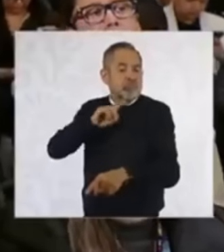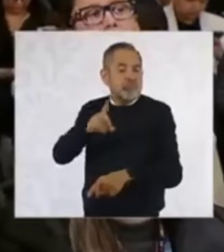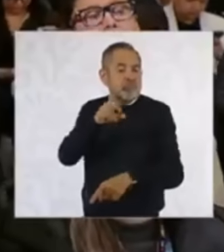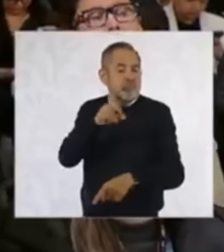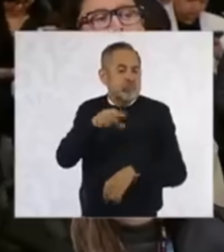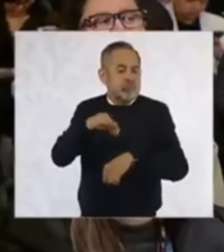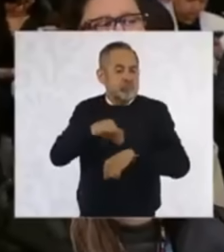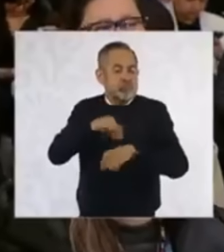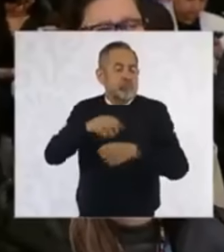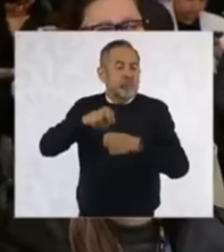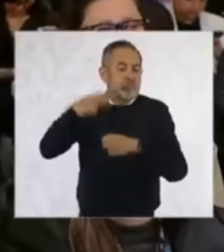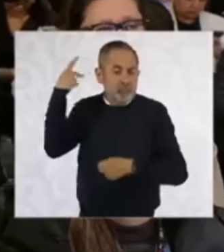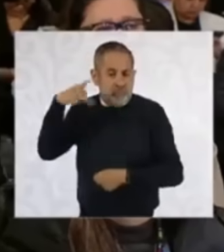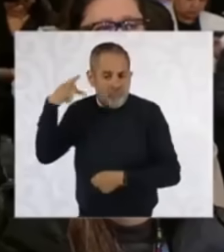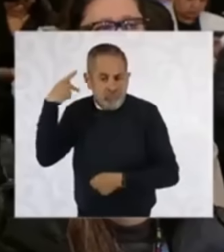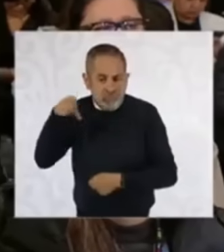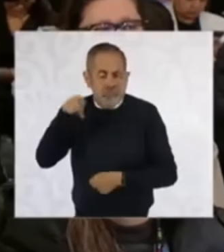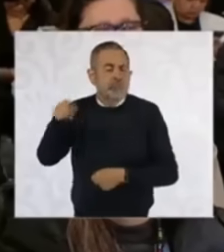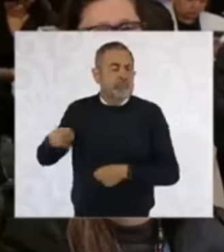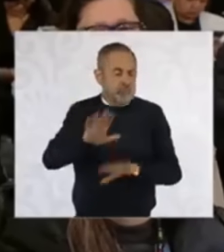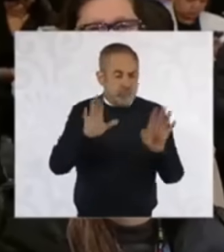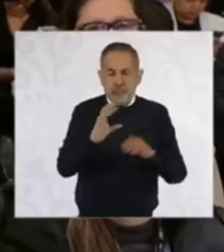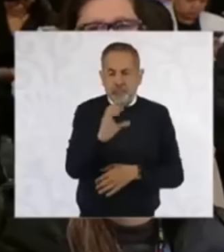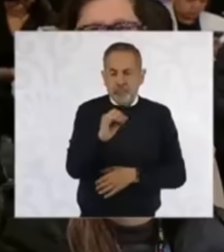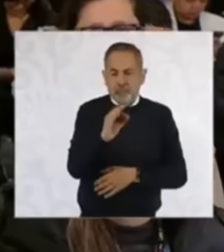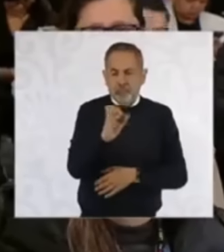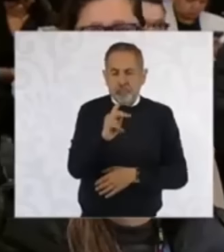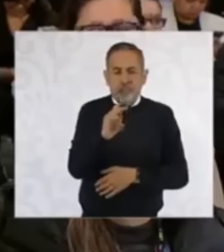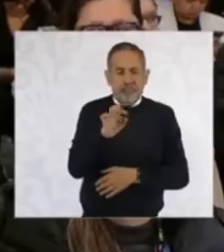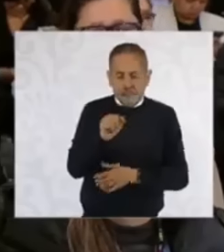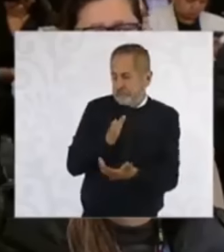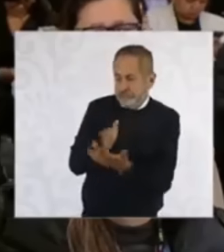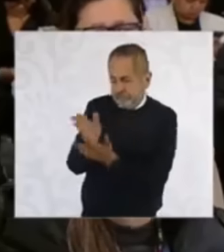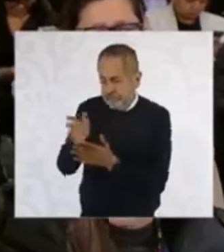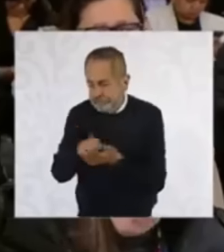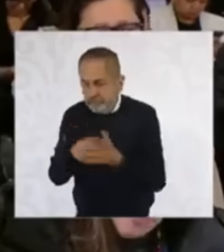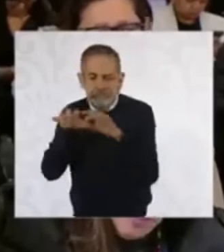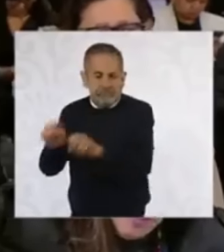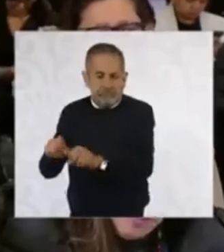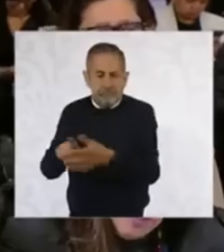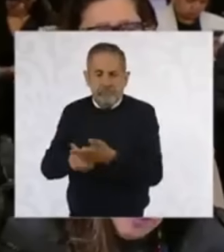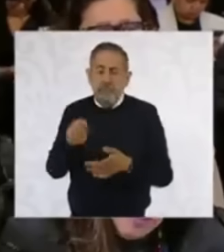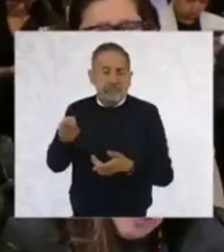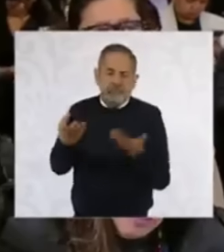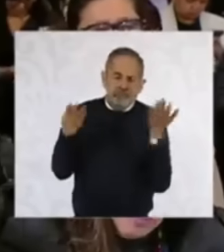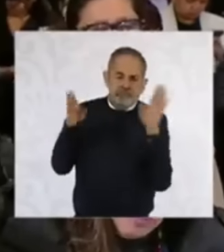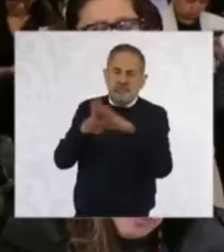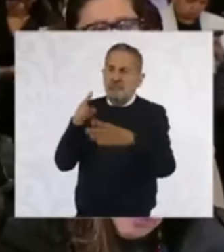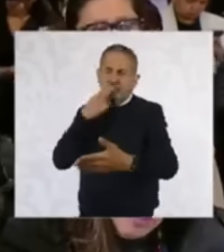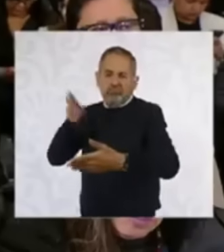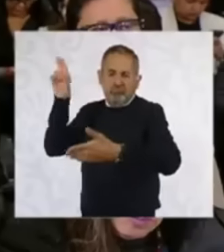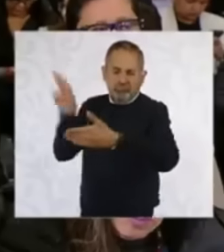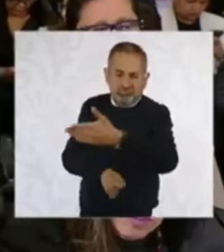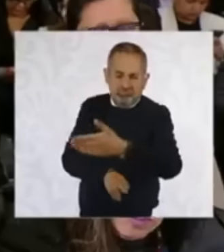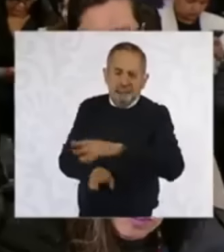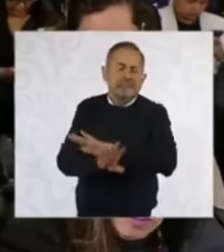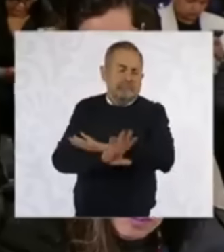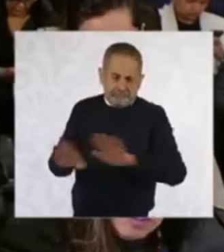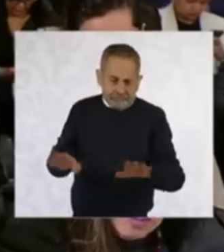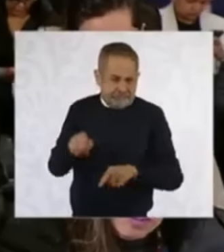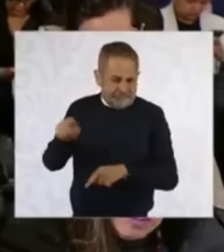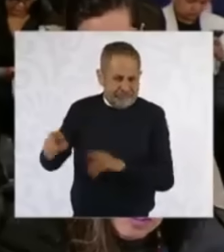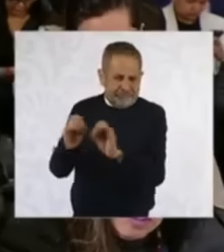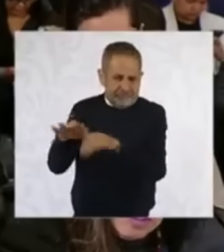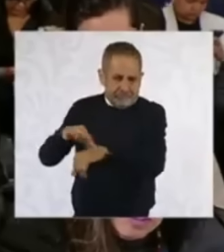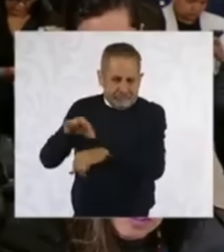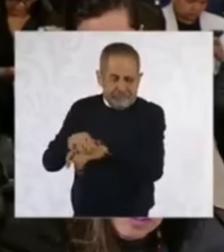Coat que todos sabemos cofe pris ya intervino también eh las autoridades de Puebla ya clausuraron este consultorio sin embargo llama la